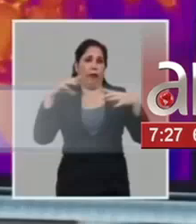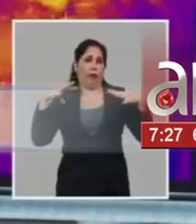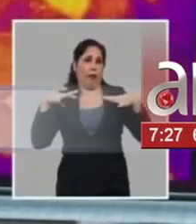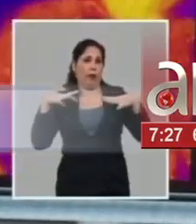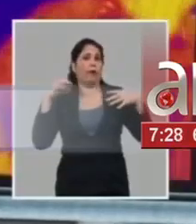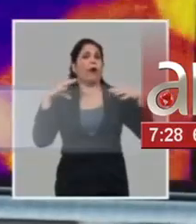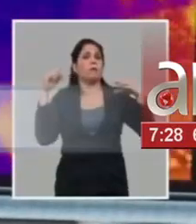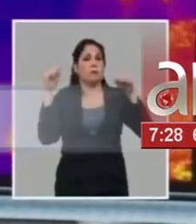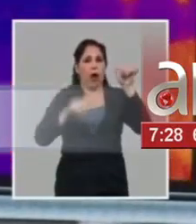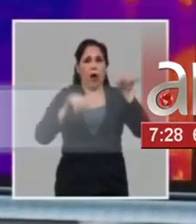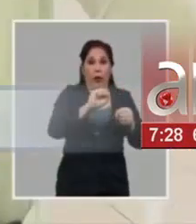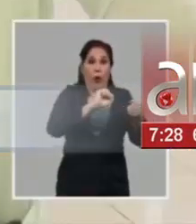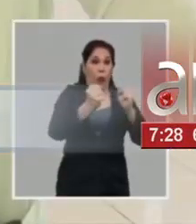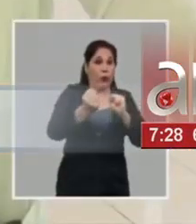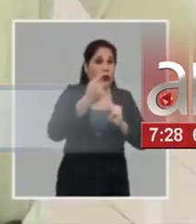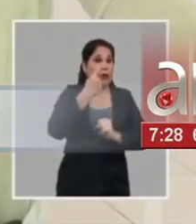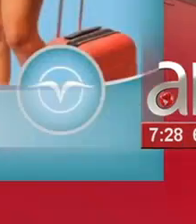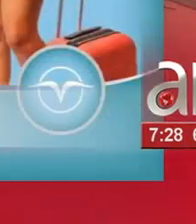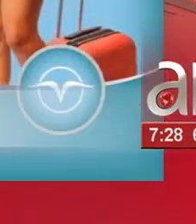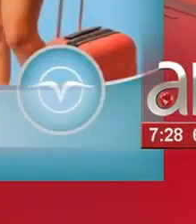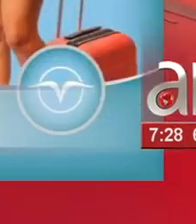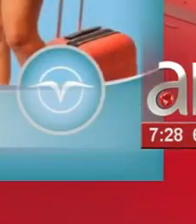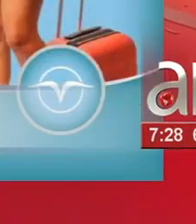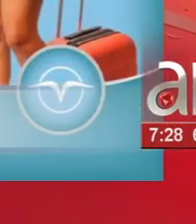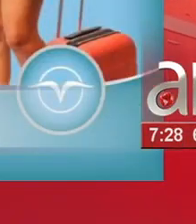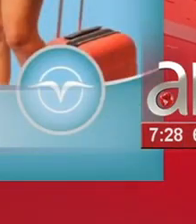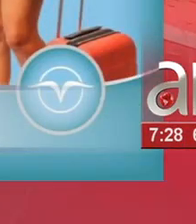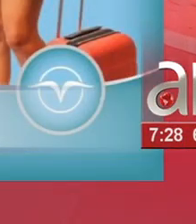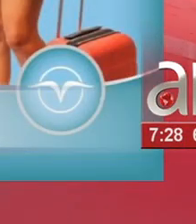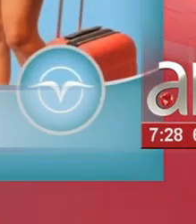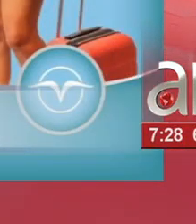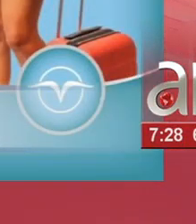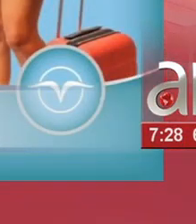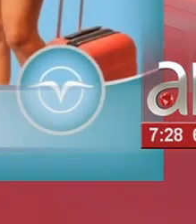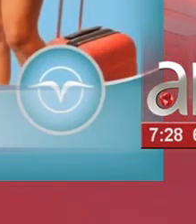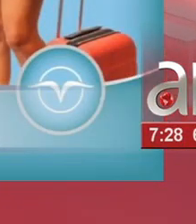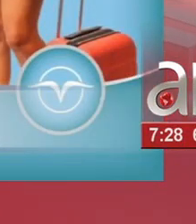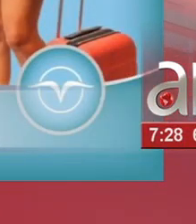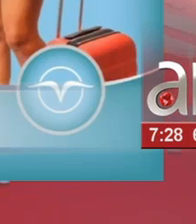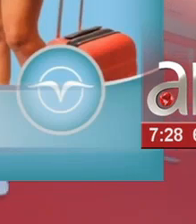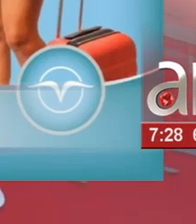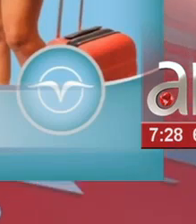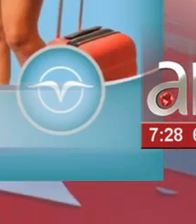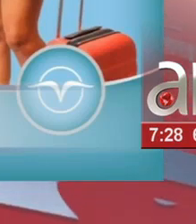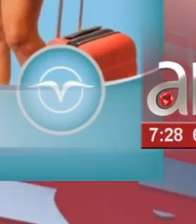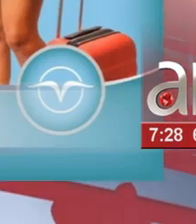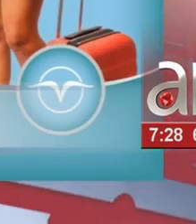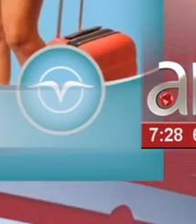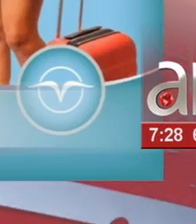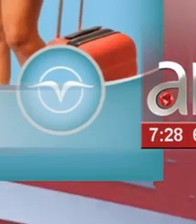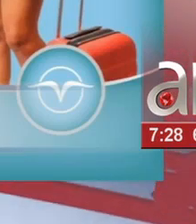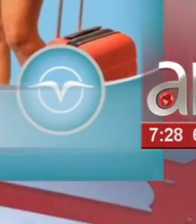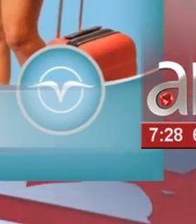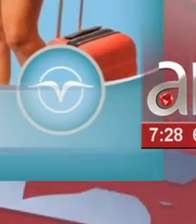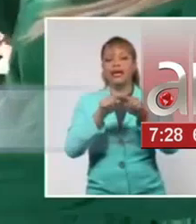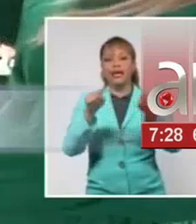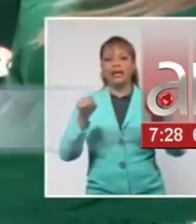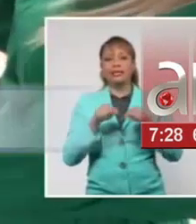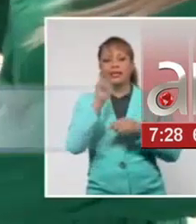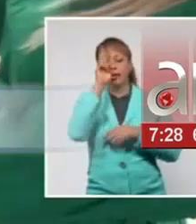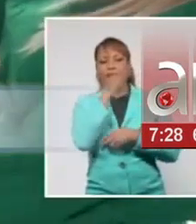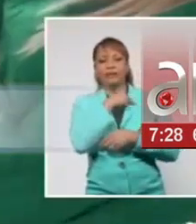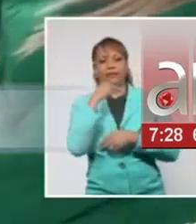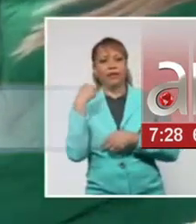estancia asímismo gaviota insistió en que los viajeros deberán mostrar a su llegada a un examen negativo realizado en un tiempo de